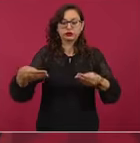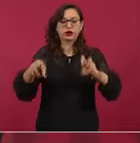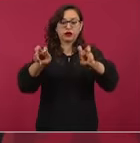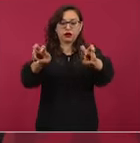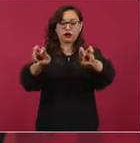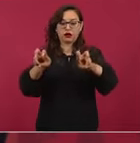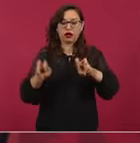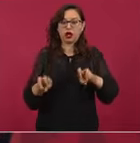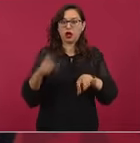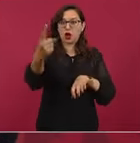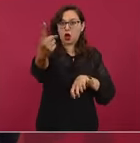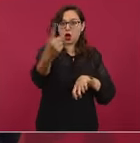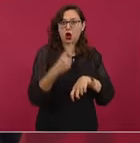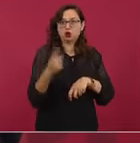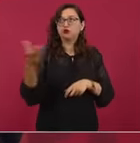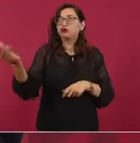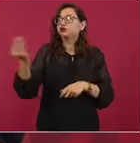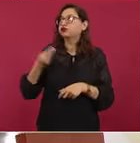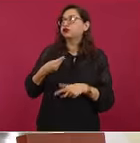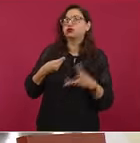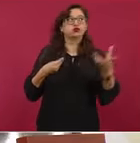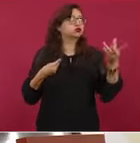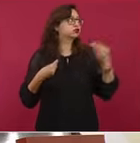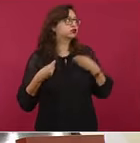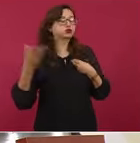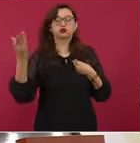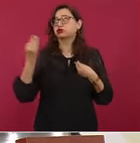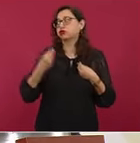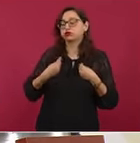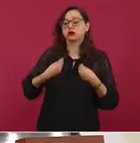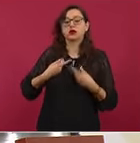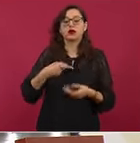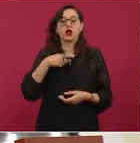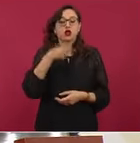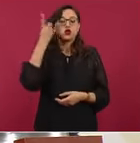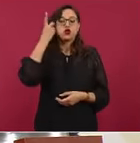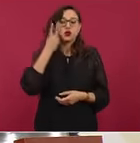Y estaba dormido, pero hacía así.